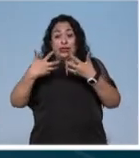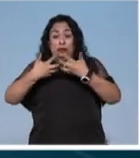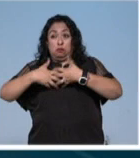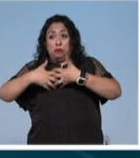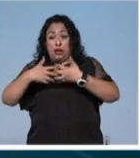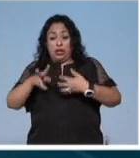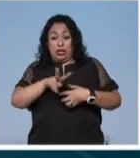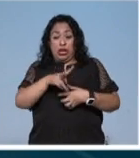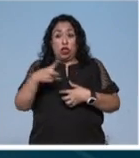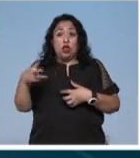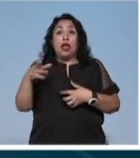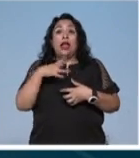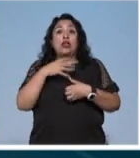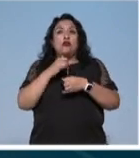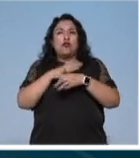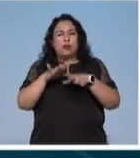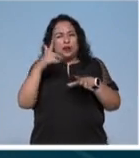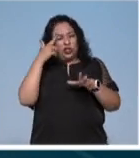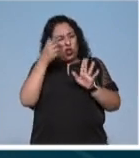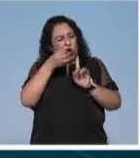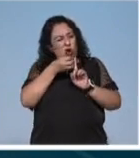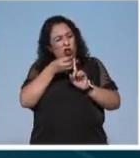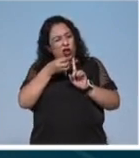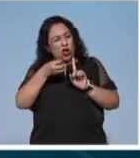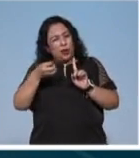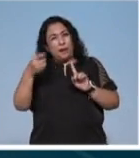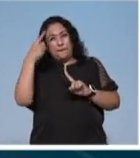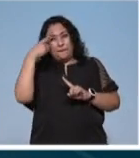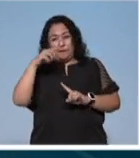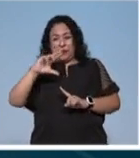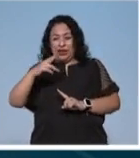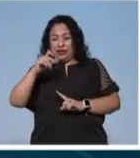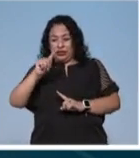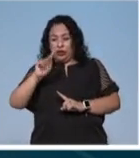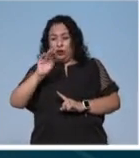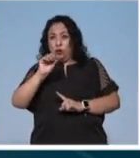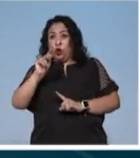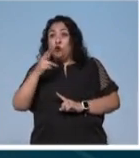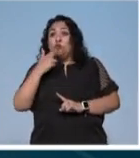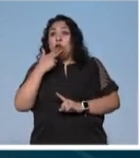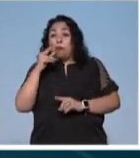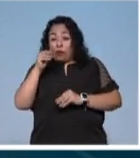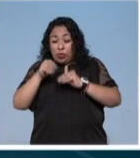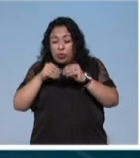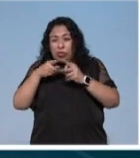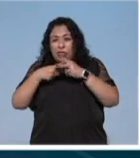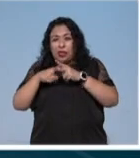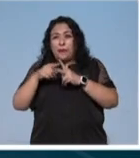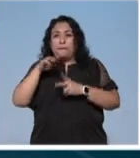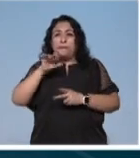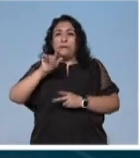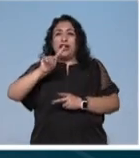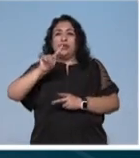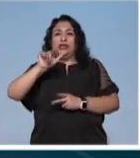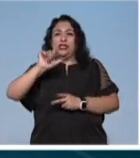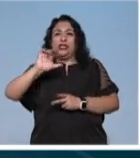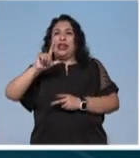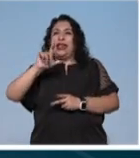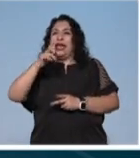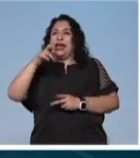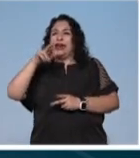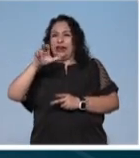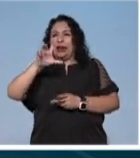máquinas actúan con datos estructurados. Para que un chatbot funcione, se le incorporan algoritmos de Machine Learning, que permiten a